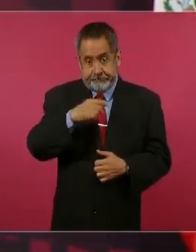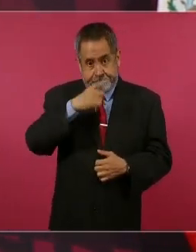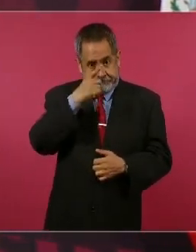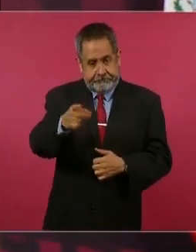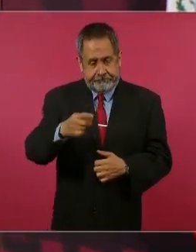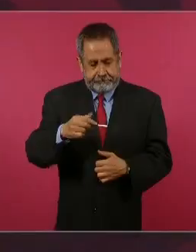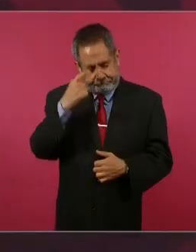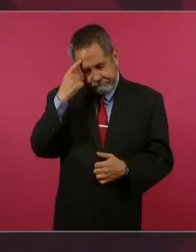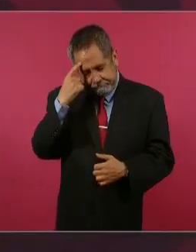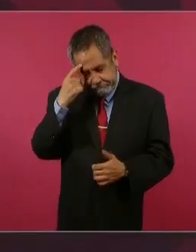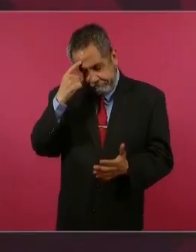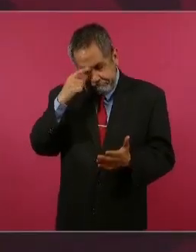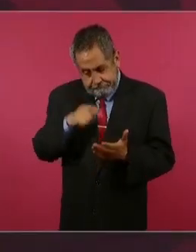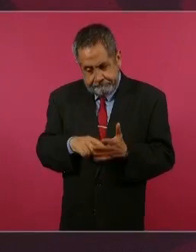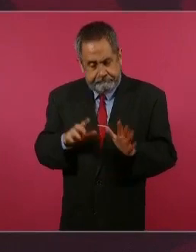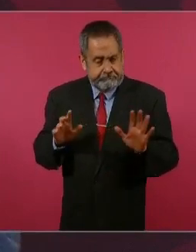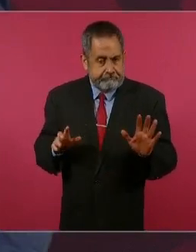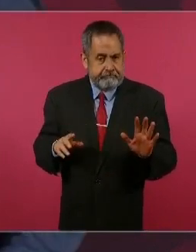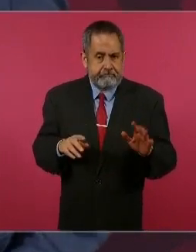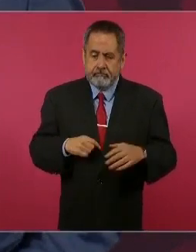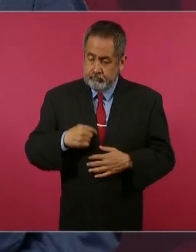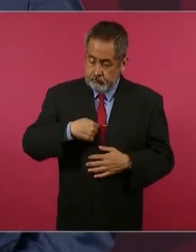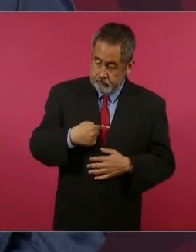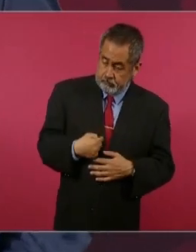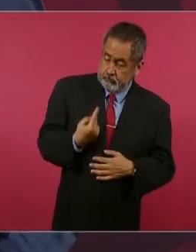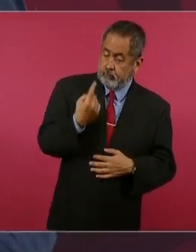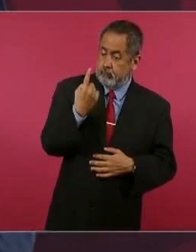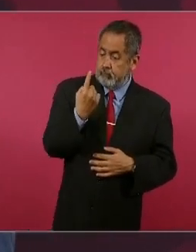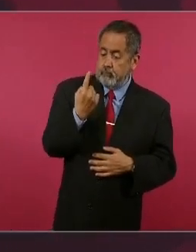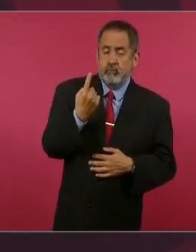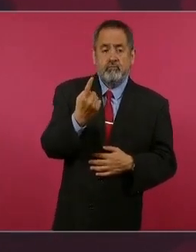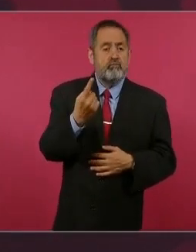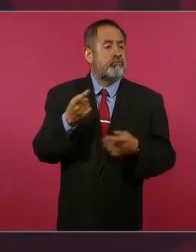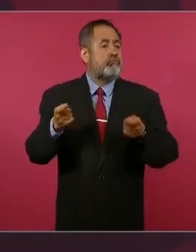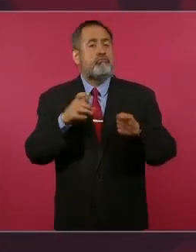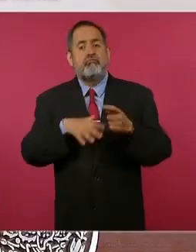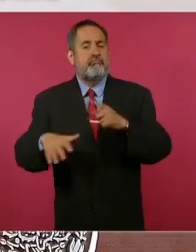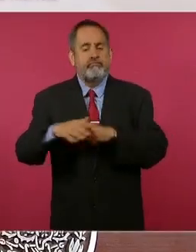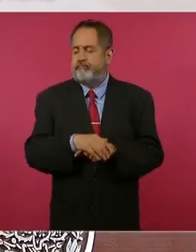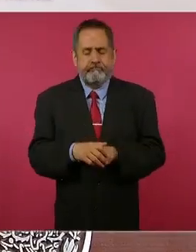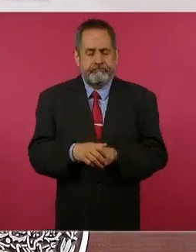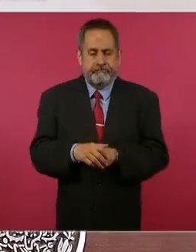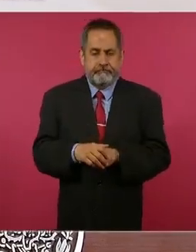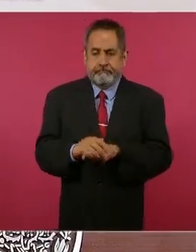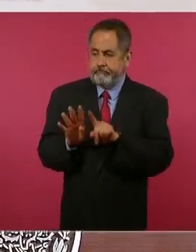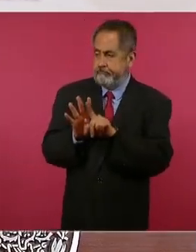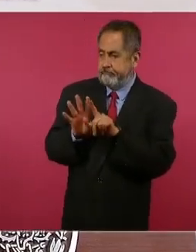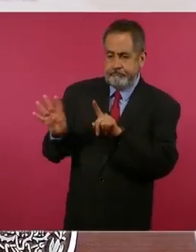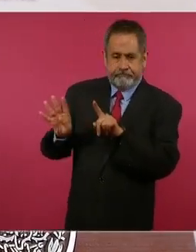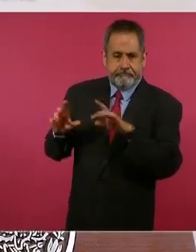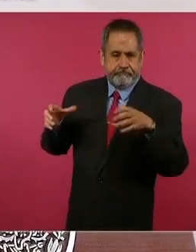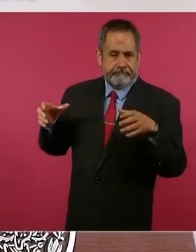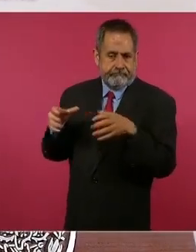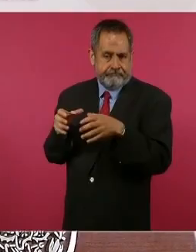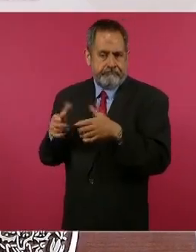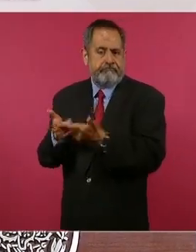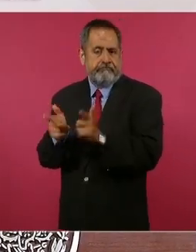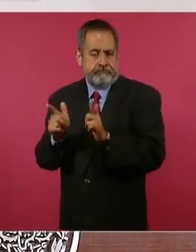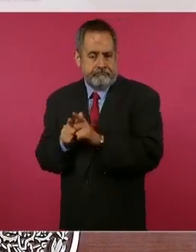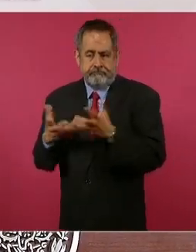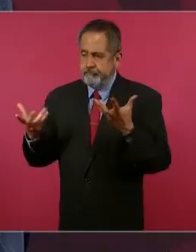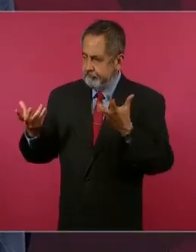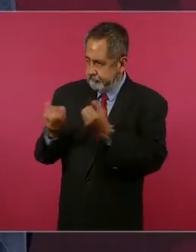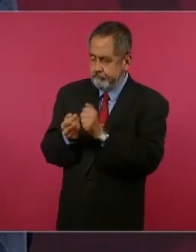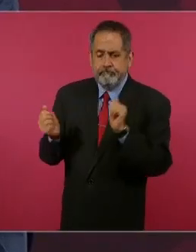siempre he creído que esta no es labor de un solo hombre, de un grupo de